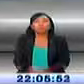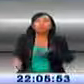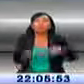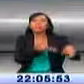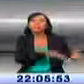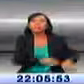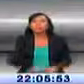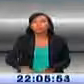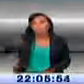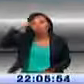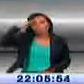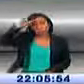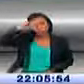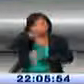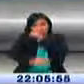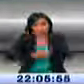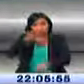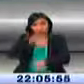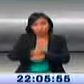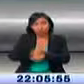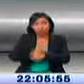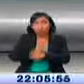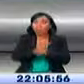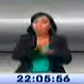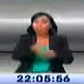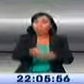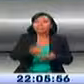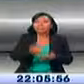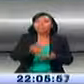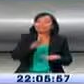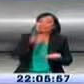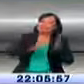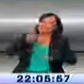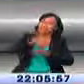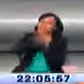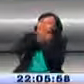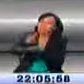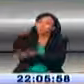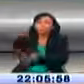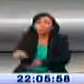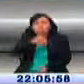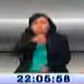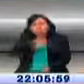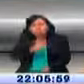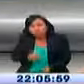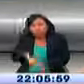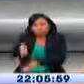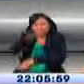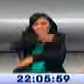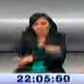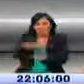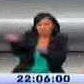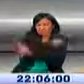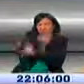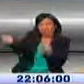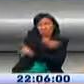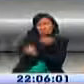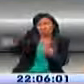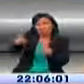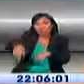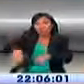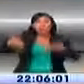La Policía Nacional ofreció ayuda a la adulta mayor que fue víctima de asalto y agresión en su pequeño negocio ubicado en el sector de